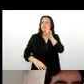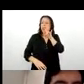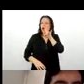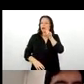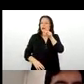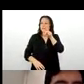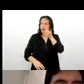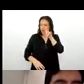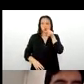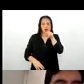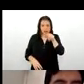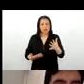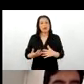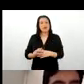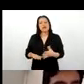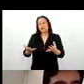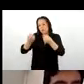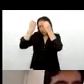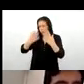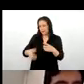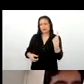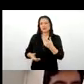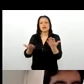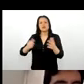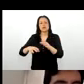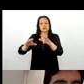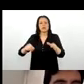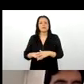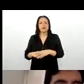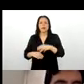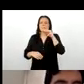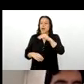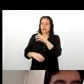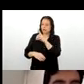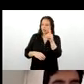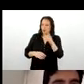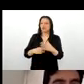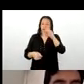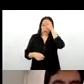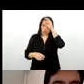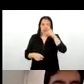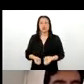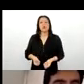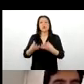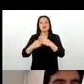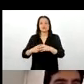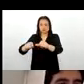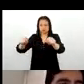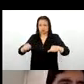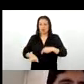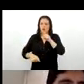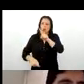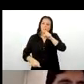como datos generales, está ubicado entre Madre de Dios y Cusco, tiene una extensión de 1.716